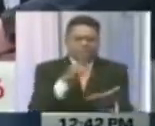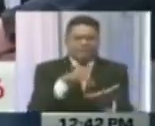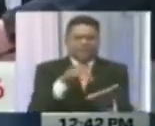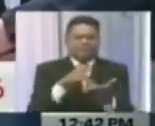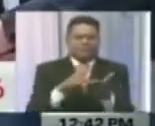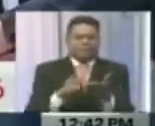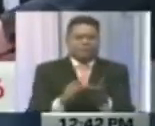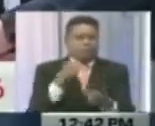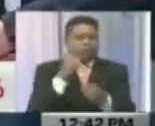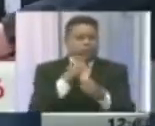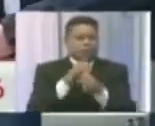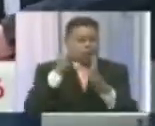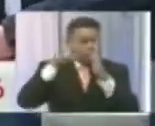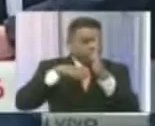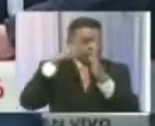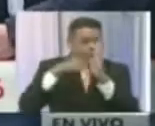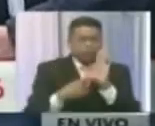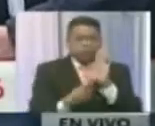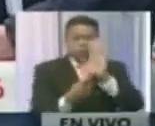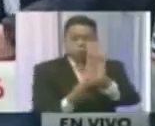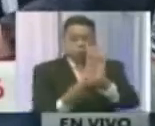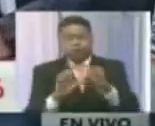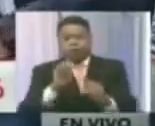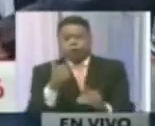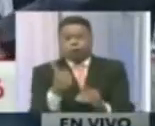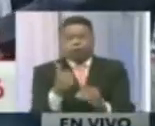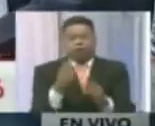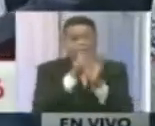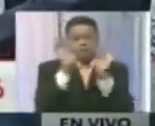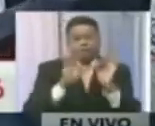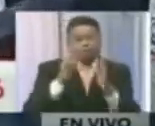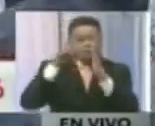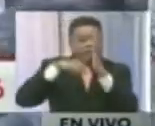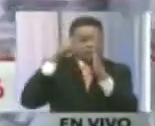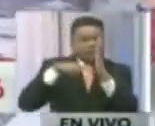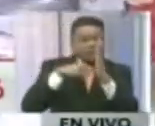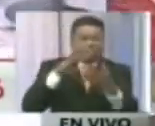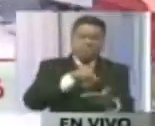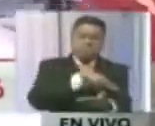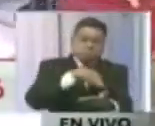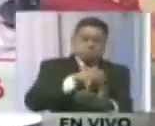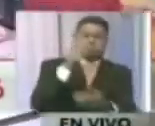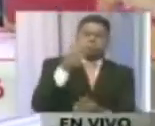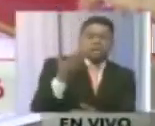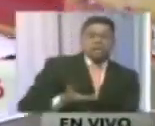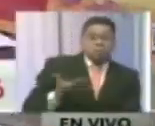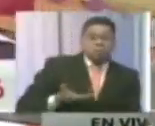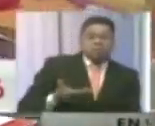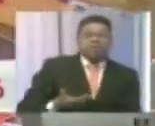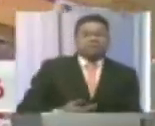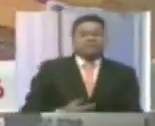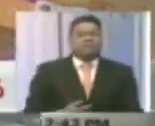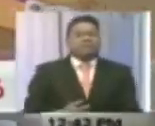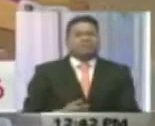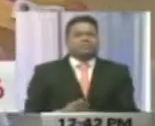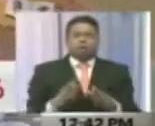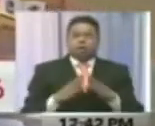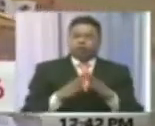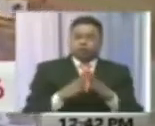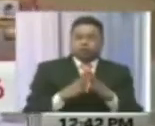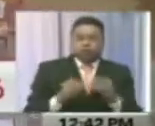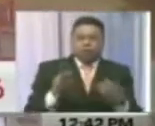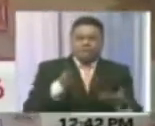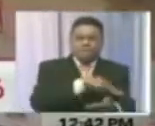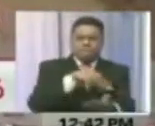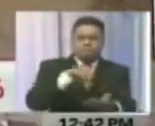importantísima que de alguna manera nos muestra otro tipo de cine. Pero la programación musical me parece también destacable. Un ciclo de música